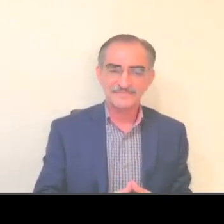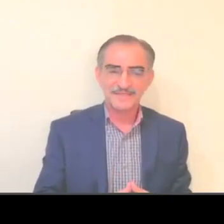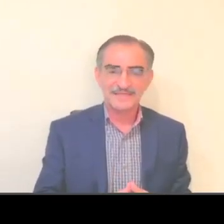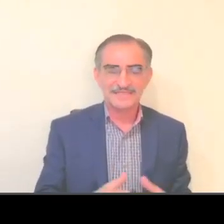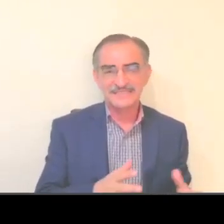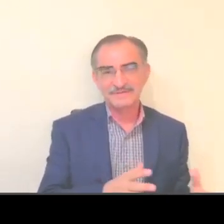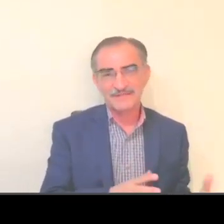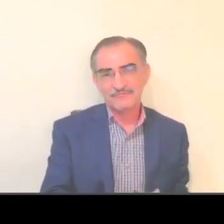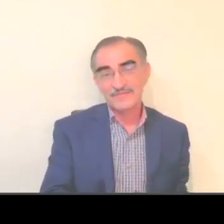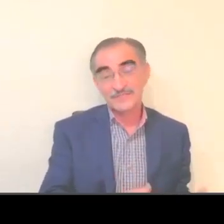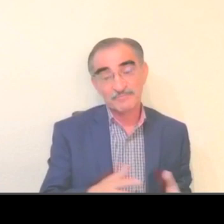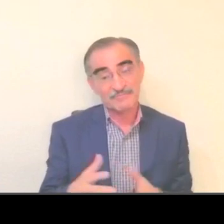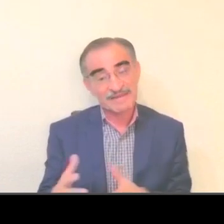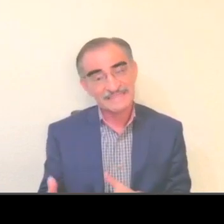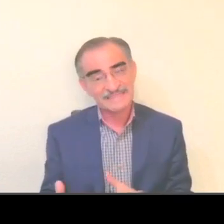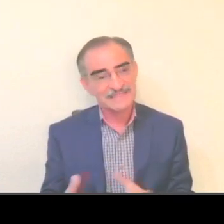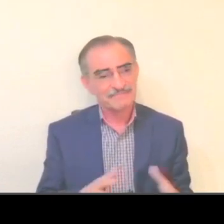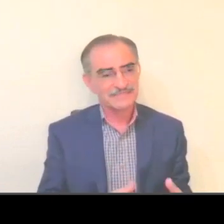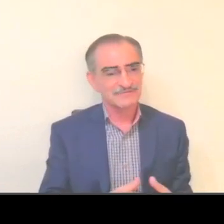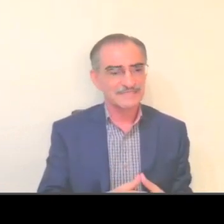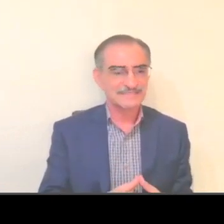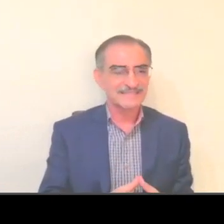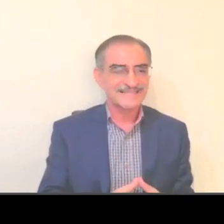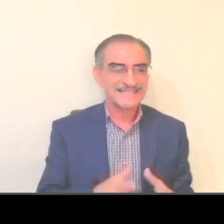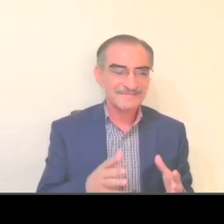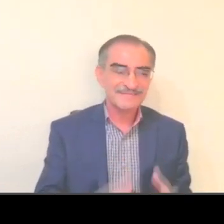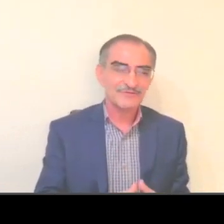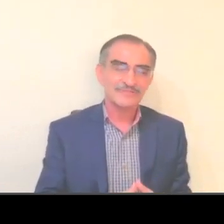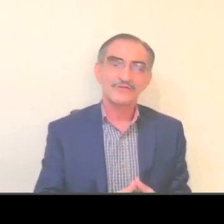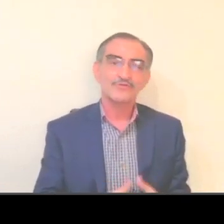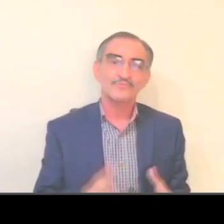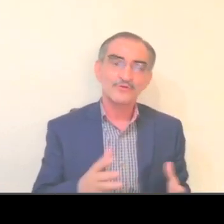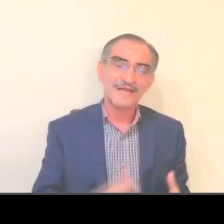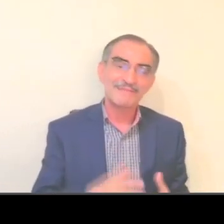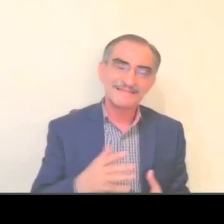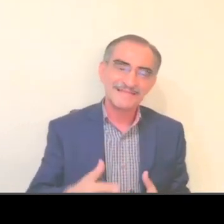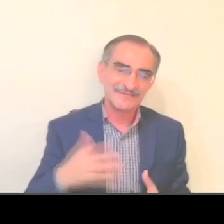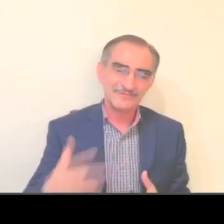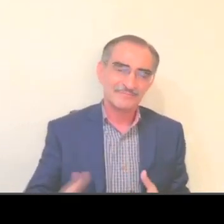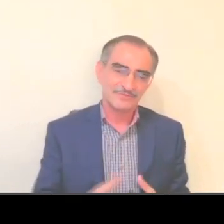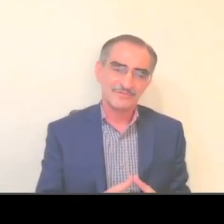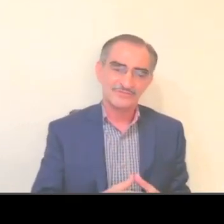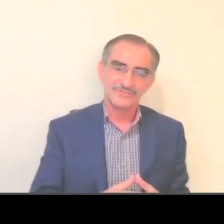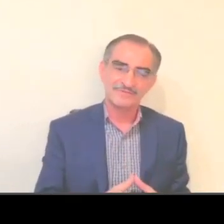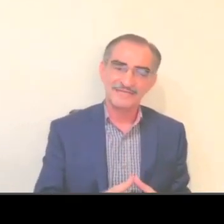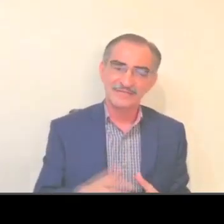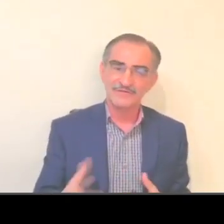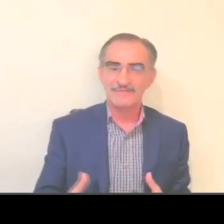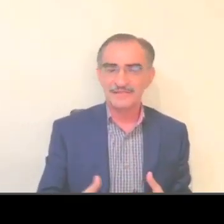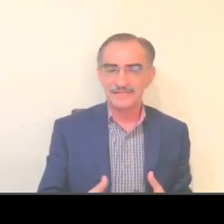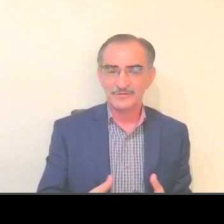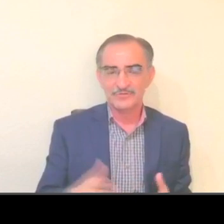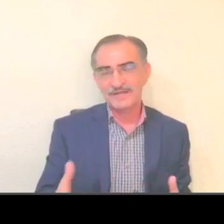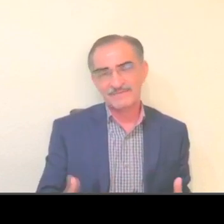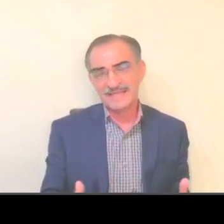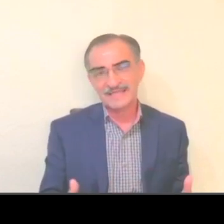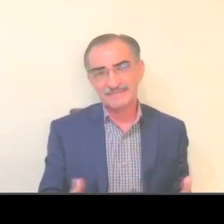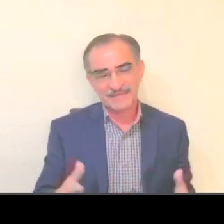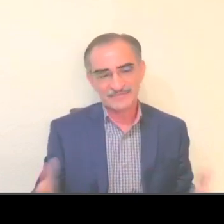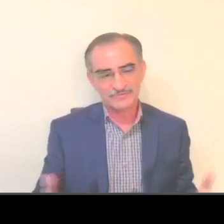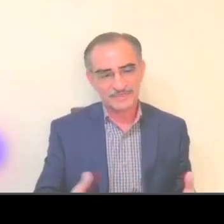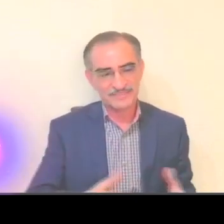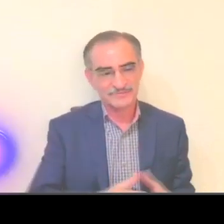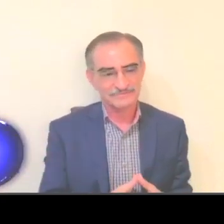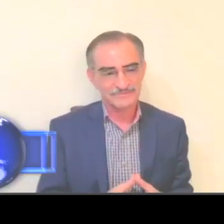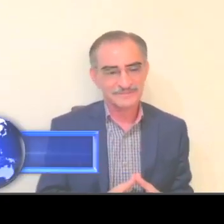sociales, que reciban afluencia o permanencia de personas, deben de contar con un programa interno de protección civil y naturalmente con una brigada